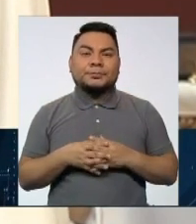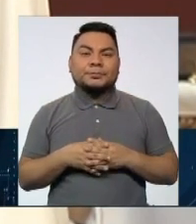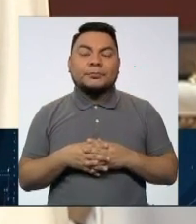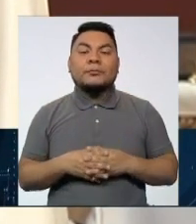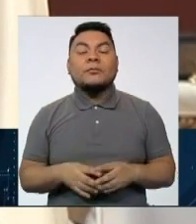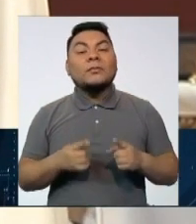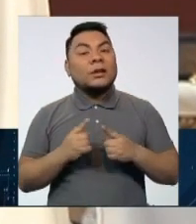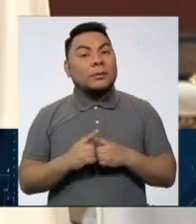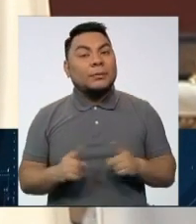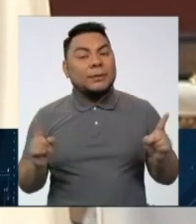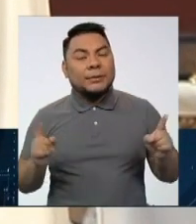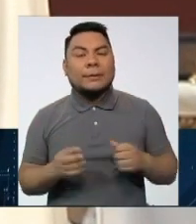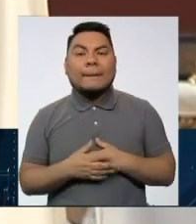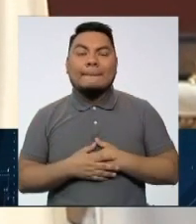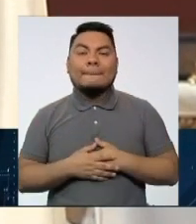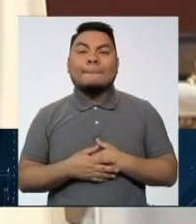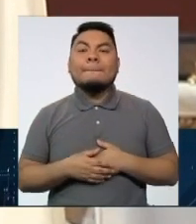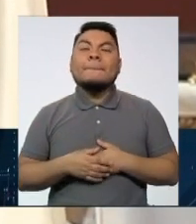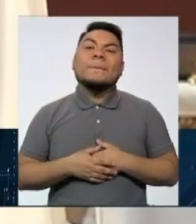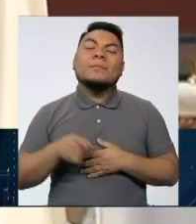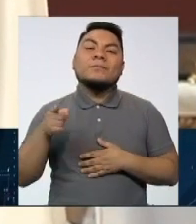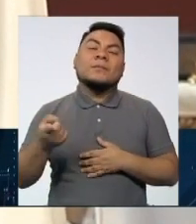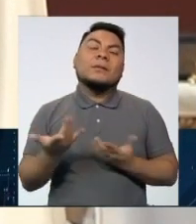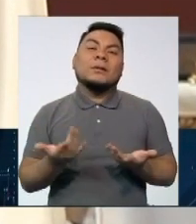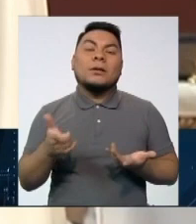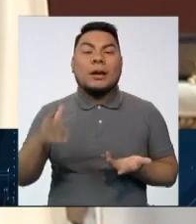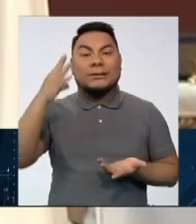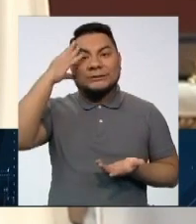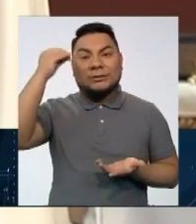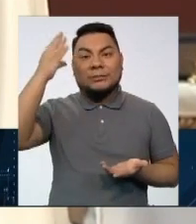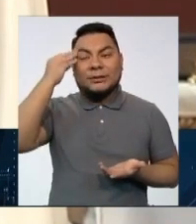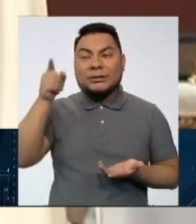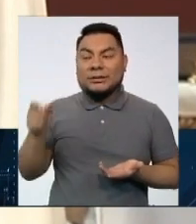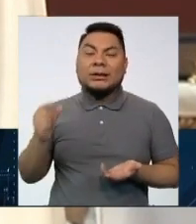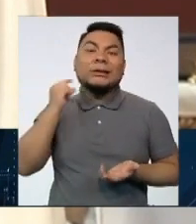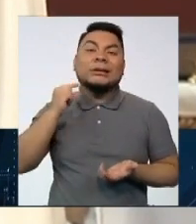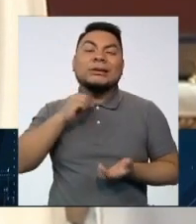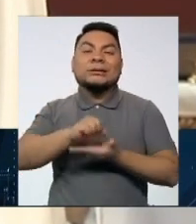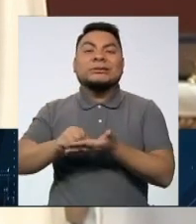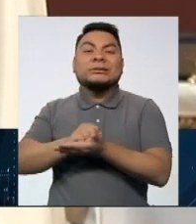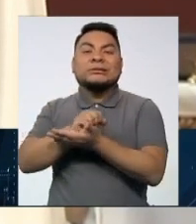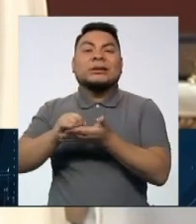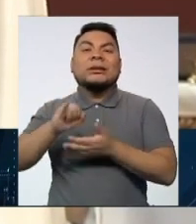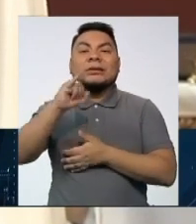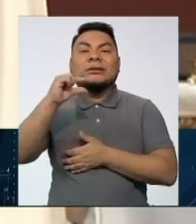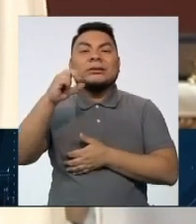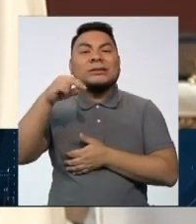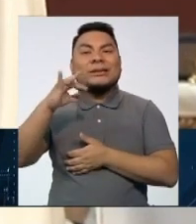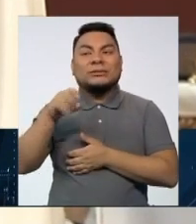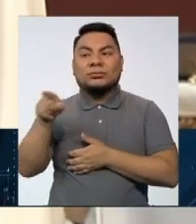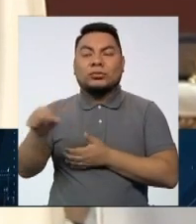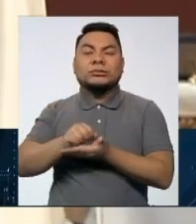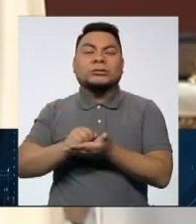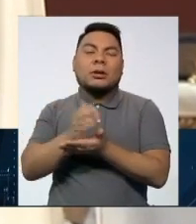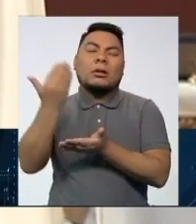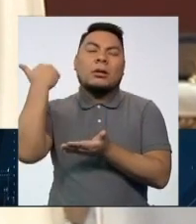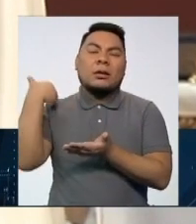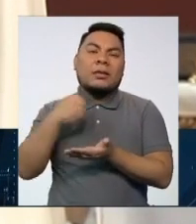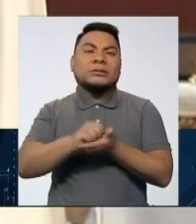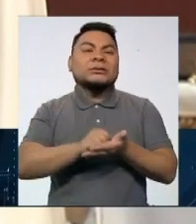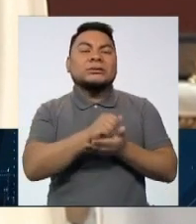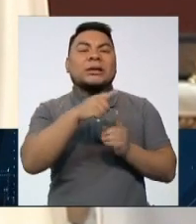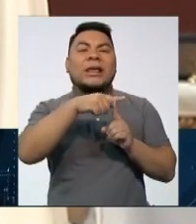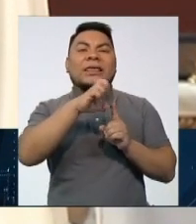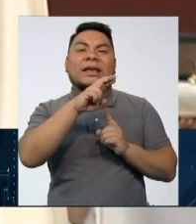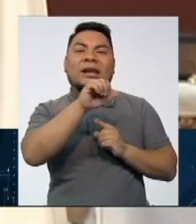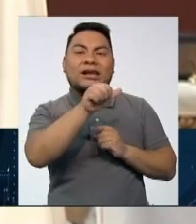Sin embargo, la experiencia de San Ignacio, como los santos de su época, como Santa Teresa de